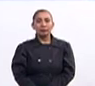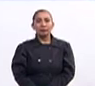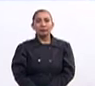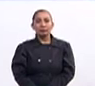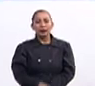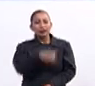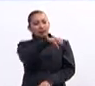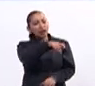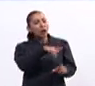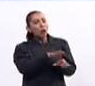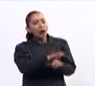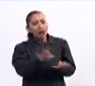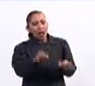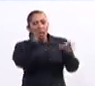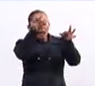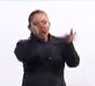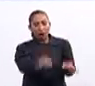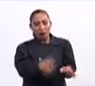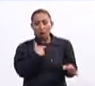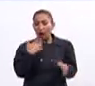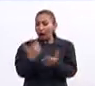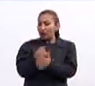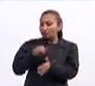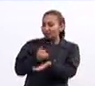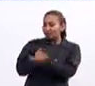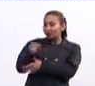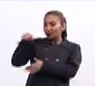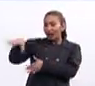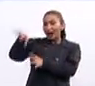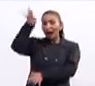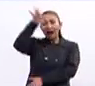¿Qué instancia legitima como ganador